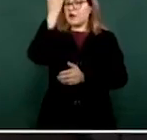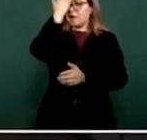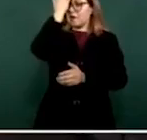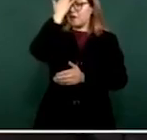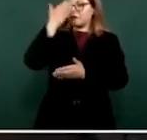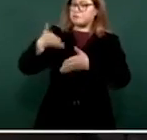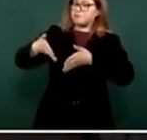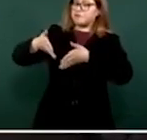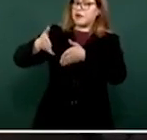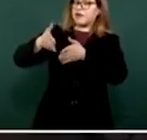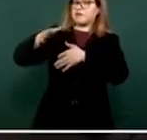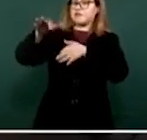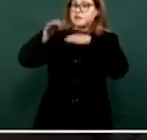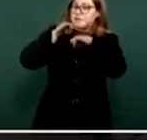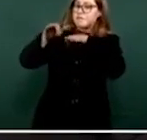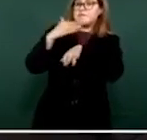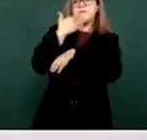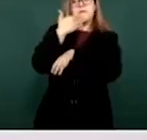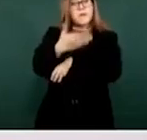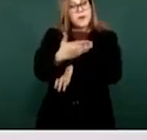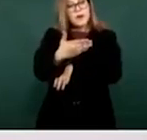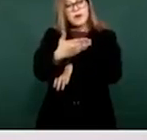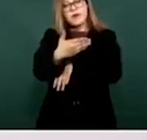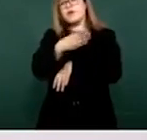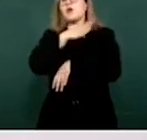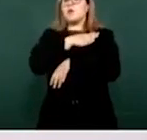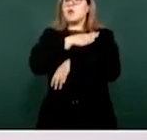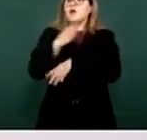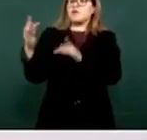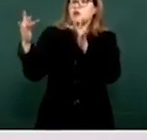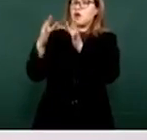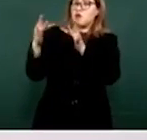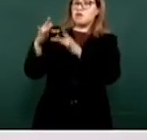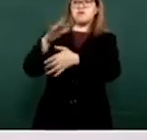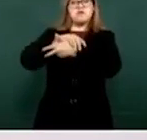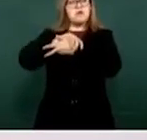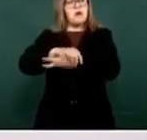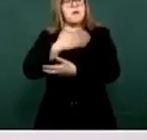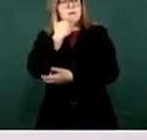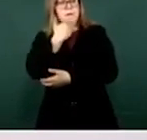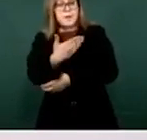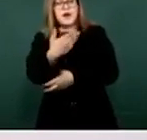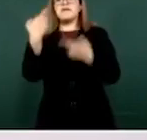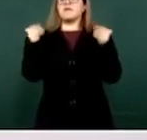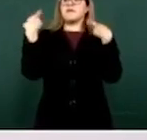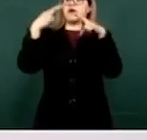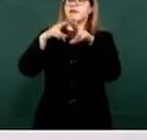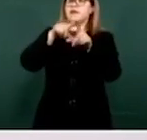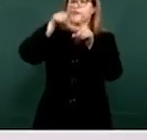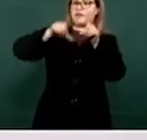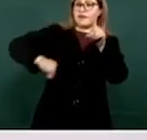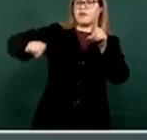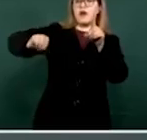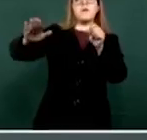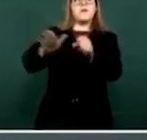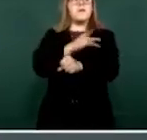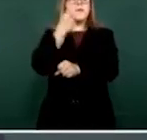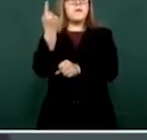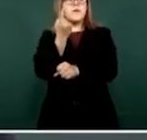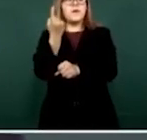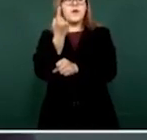bien, que es muy buena la relación con el Magisterio Nacional, porque